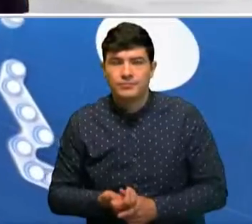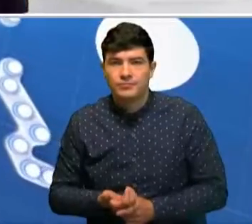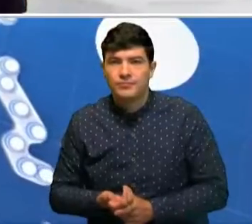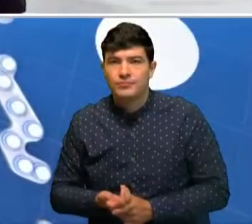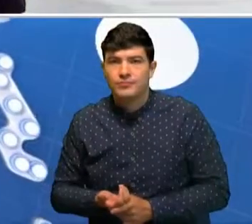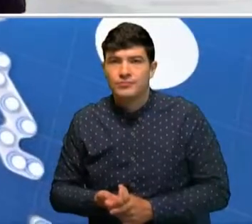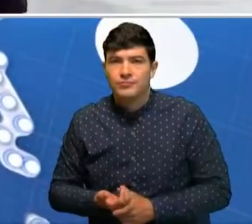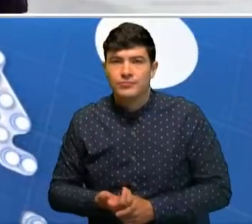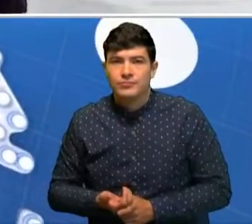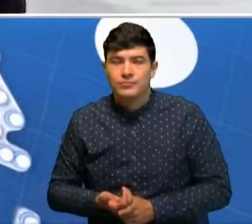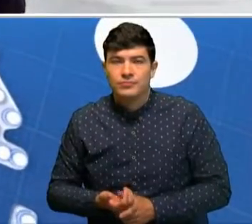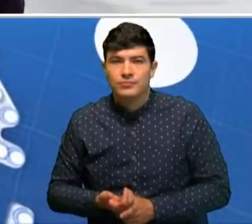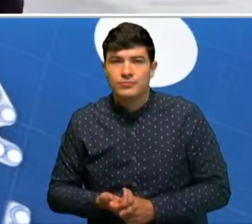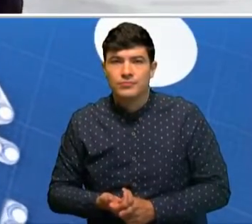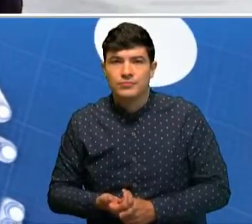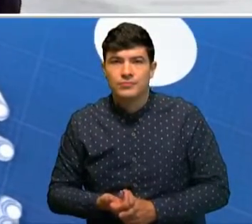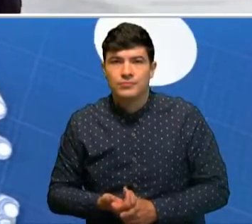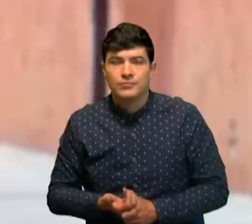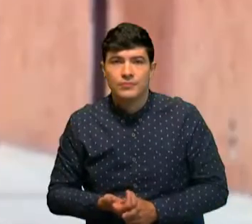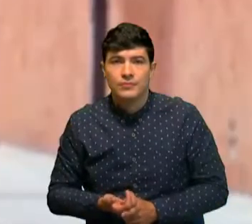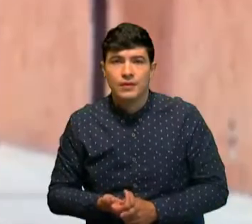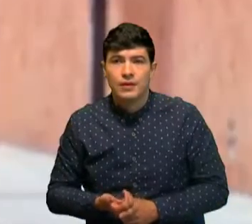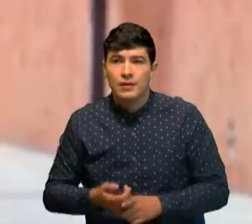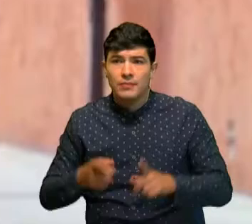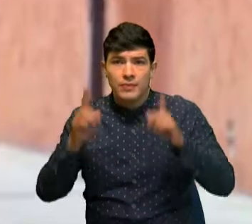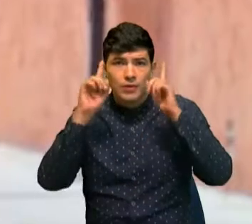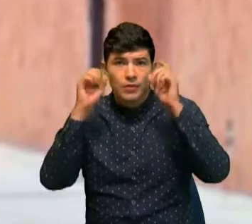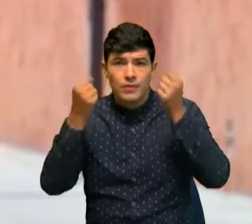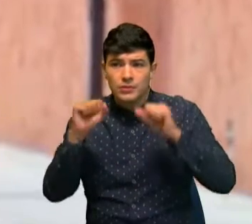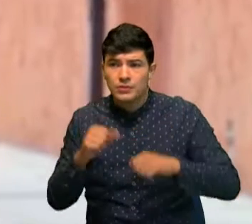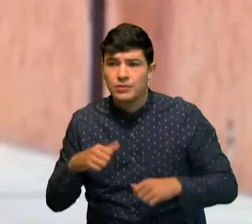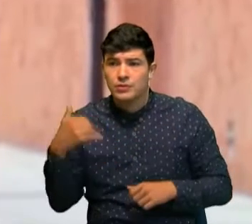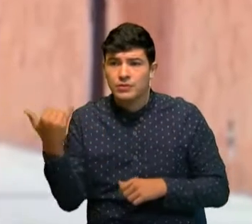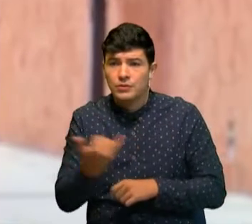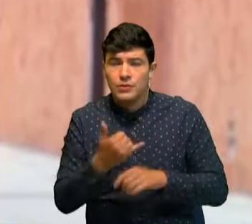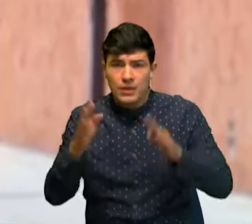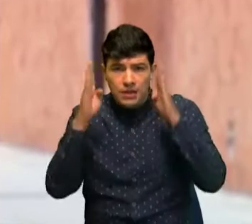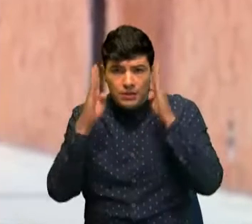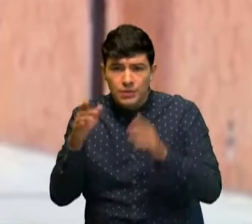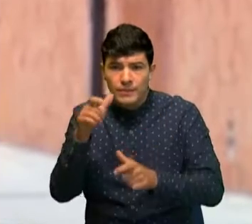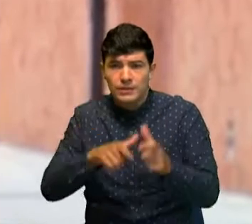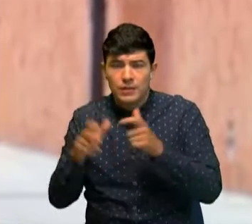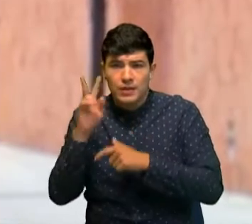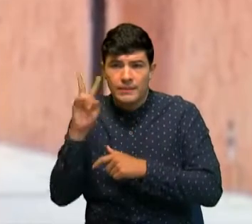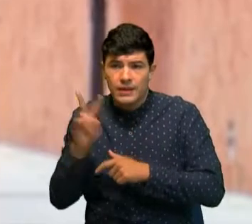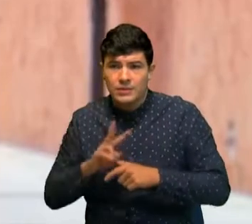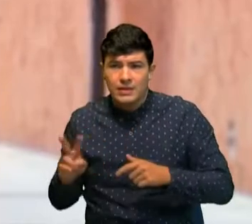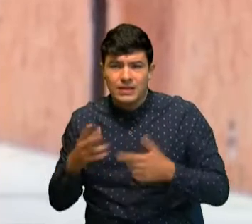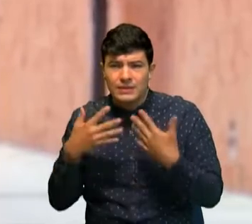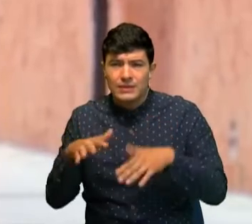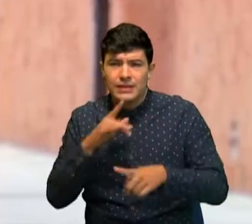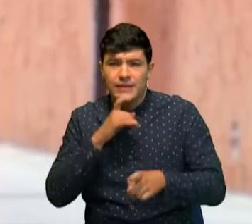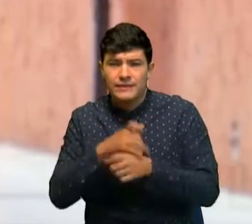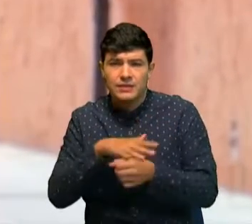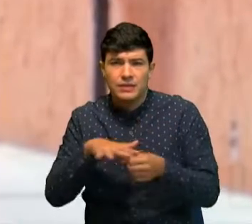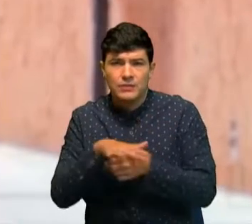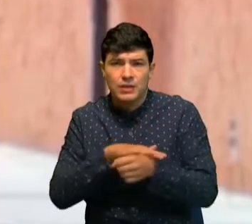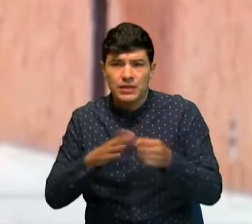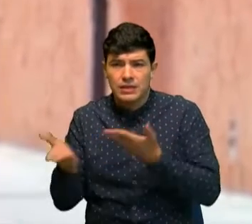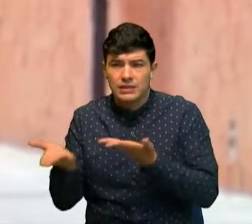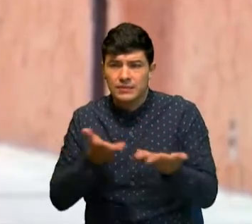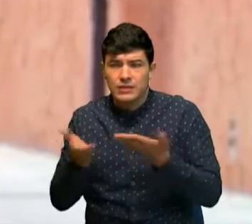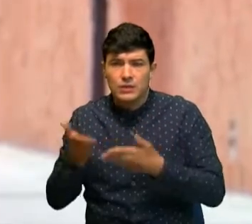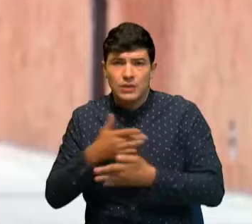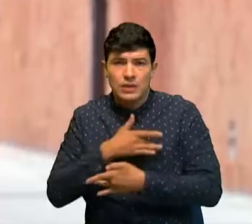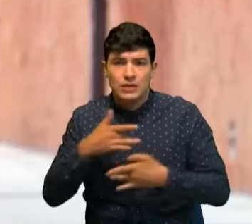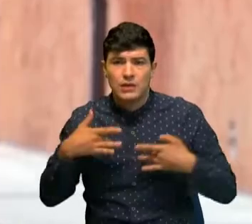Gracias, buenas tardes. Pues hay preocupación porque la atención a la población venezolana ha colapsado el servicio de salud para los pamploneses y